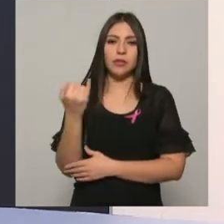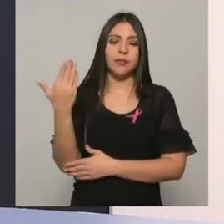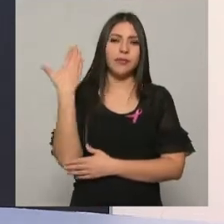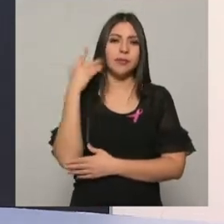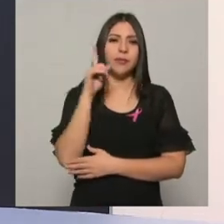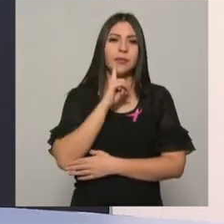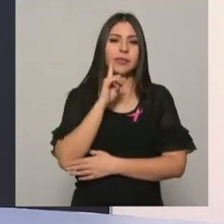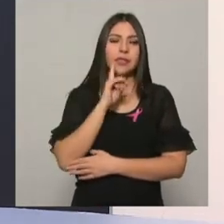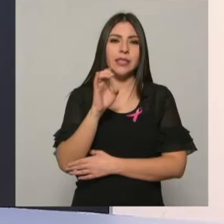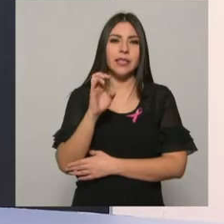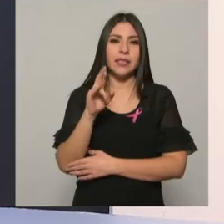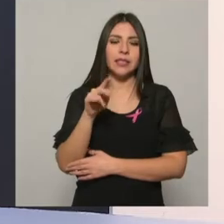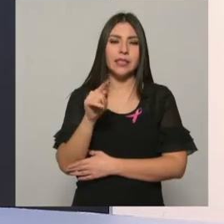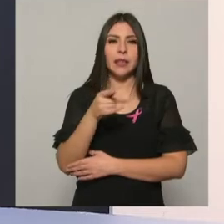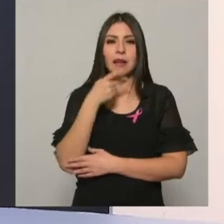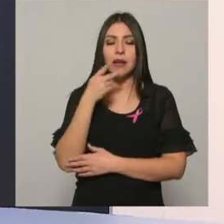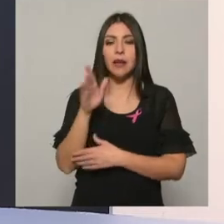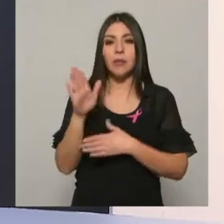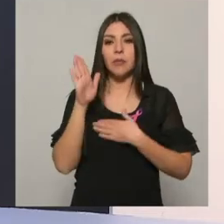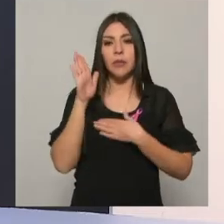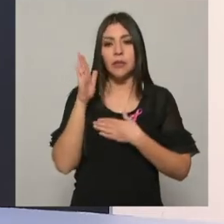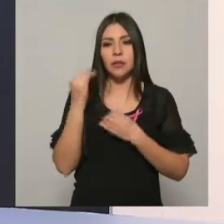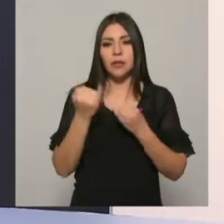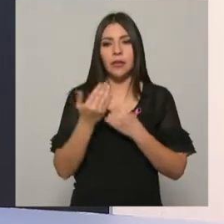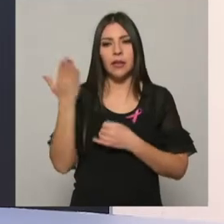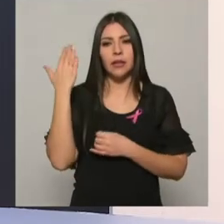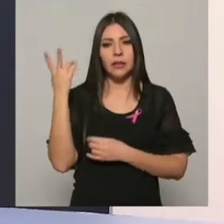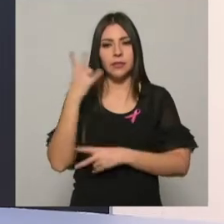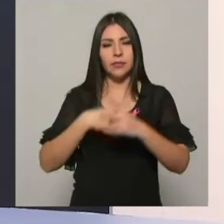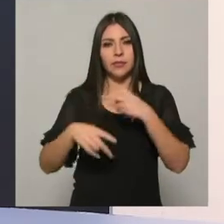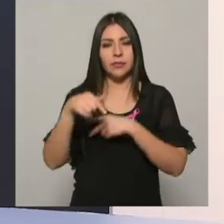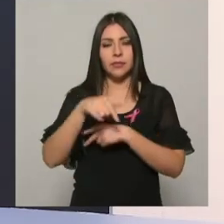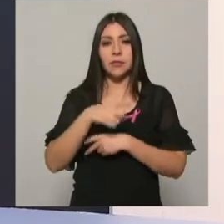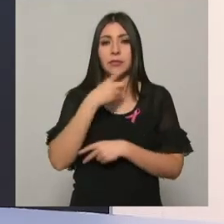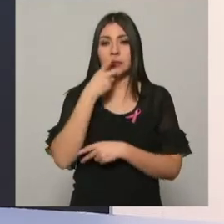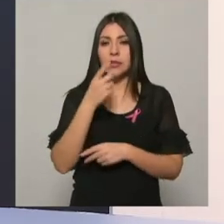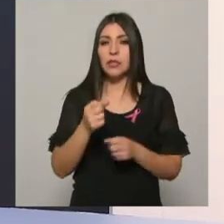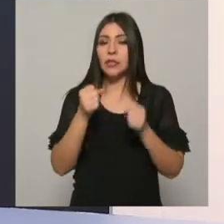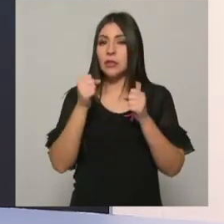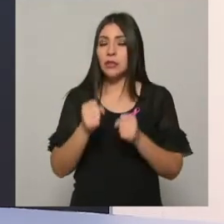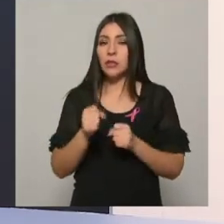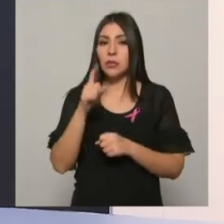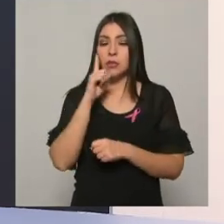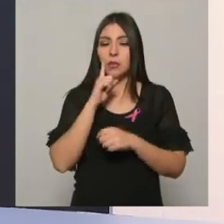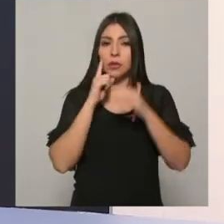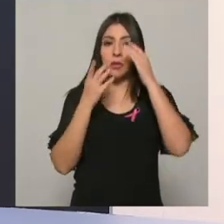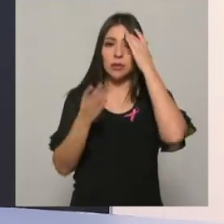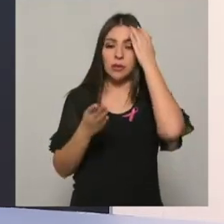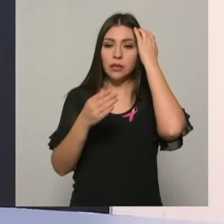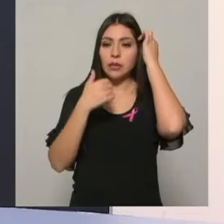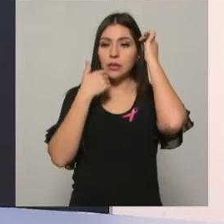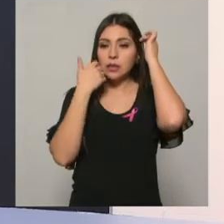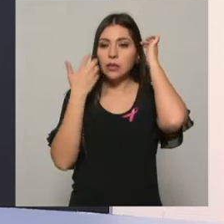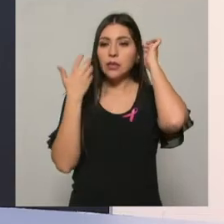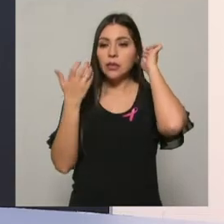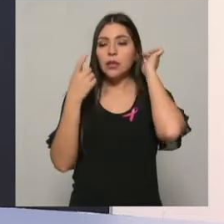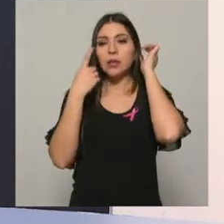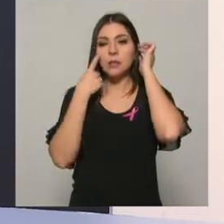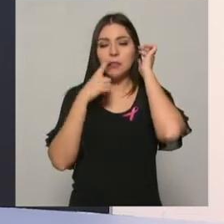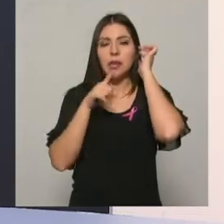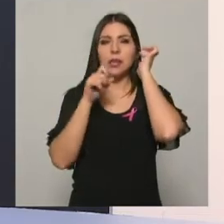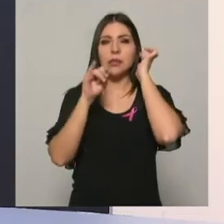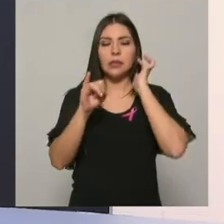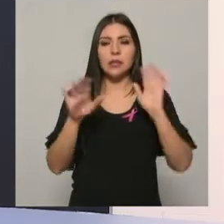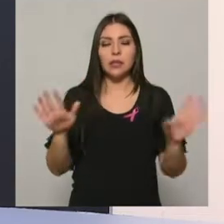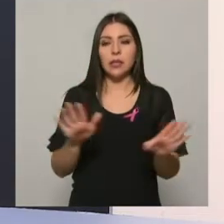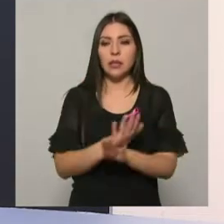Ernestina Godoy en nuestro programa de Agenda y Contexto, en donde nos aseguró que ella está en la meta para llegar a ella y